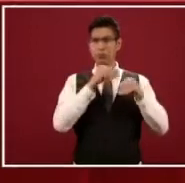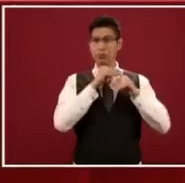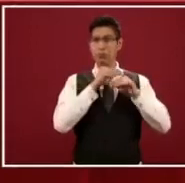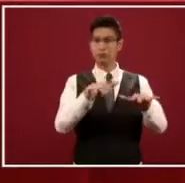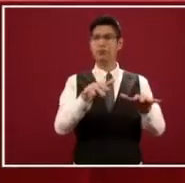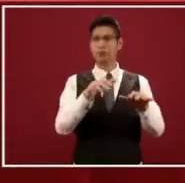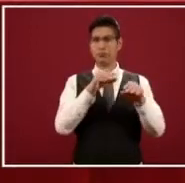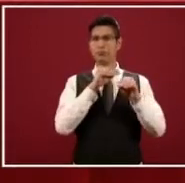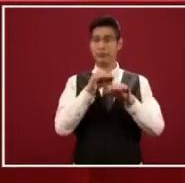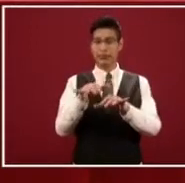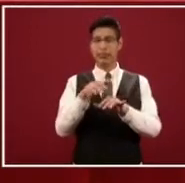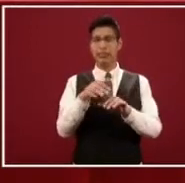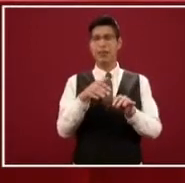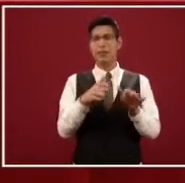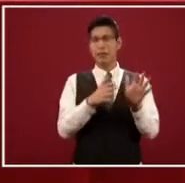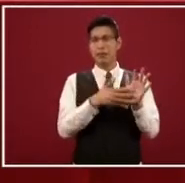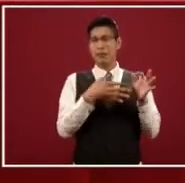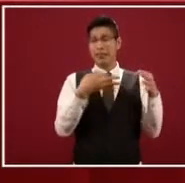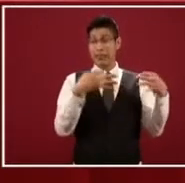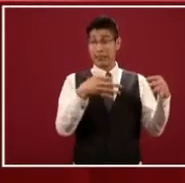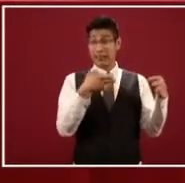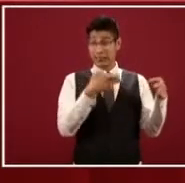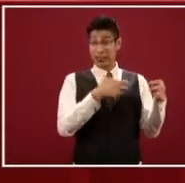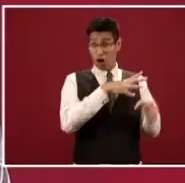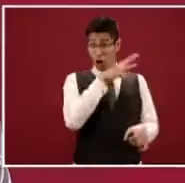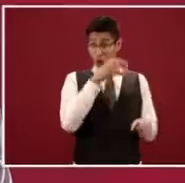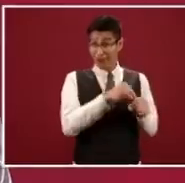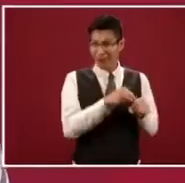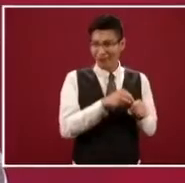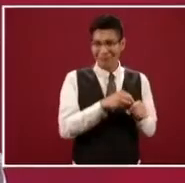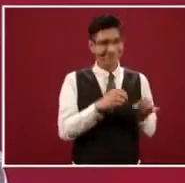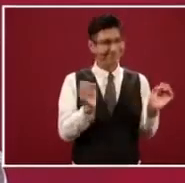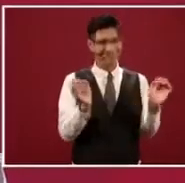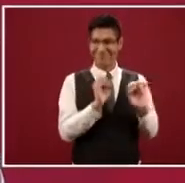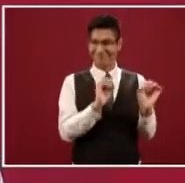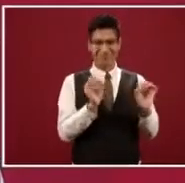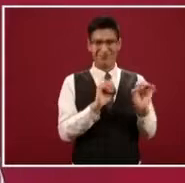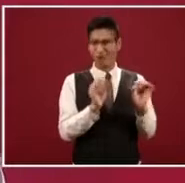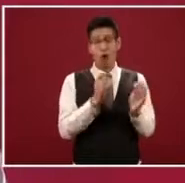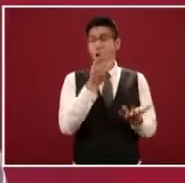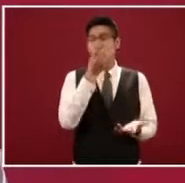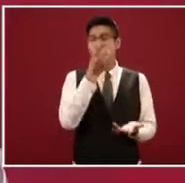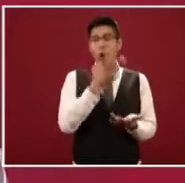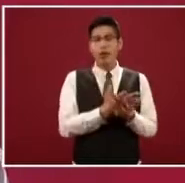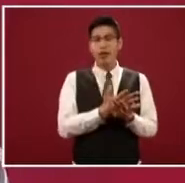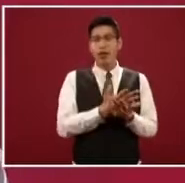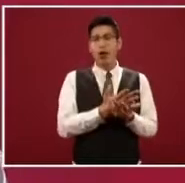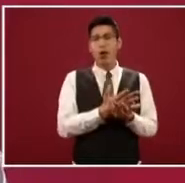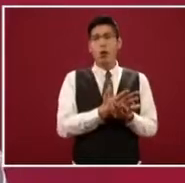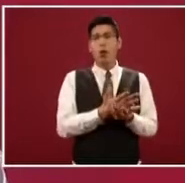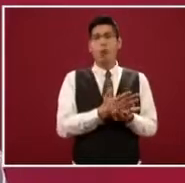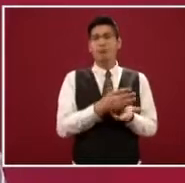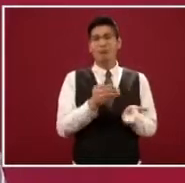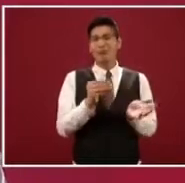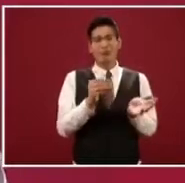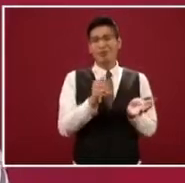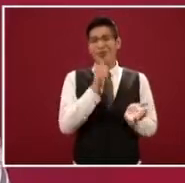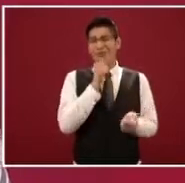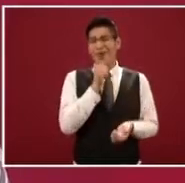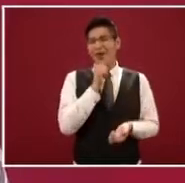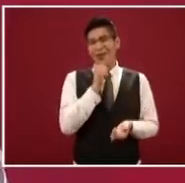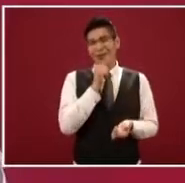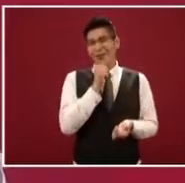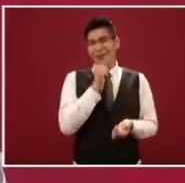incompleto, impreciso, que correspondía a un borrador muy preliminar y que tenía importantes